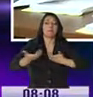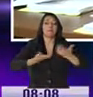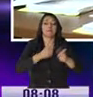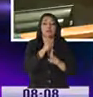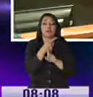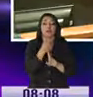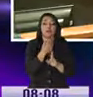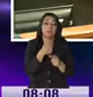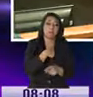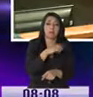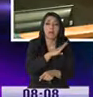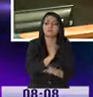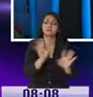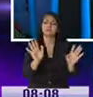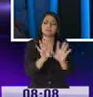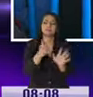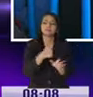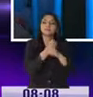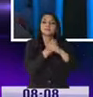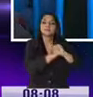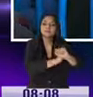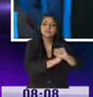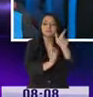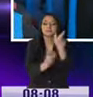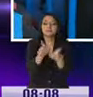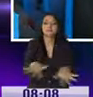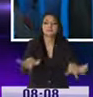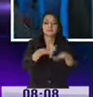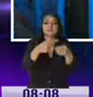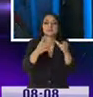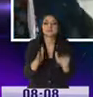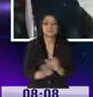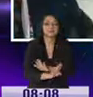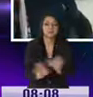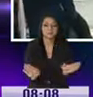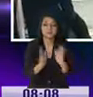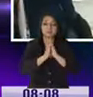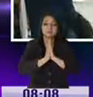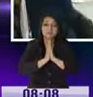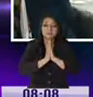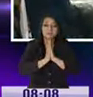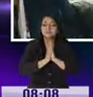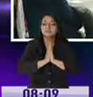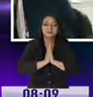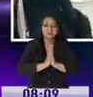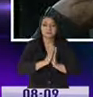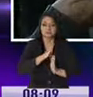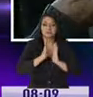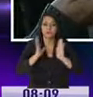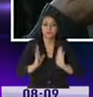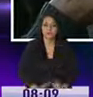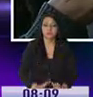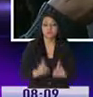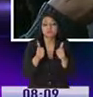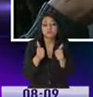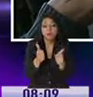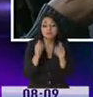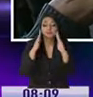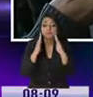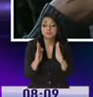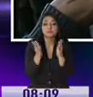único que hago, señor transportista, es defender a la ciudadanía. Y lo único que yo exijo, nada más, como ciudadano, es buen trato a la ciudadanía. Y